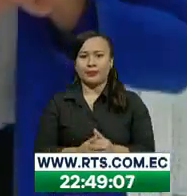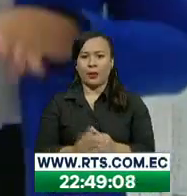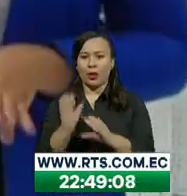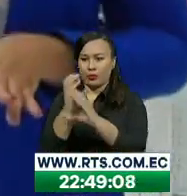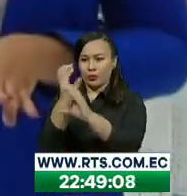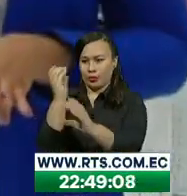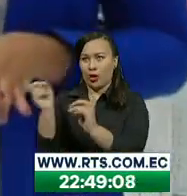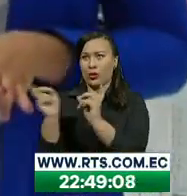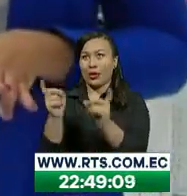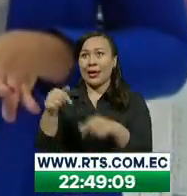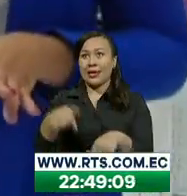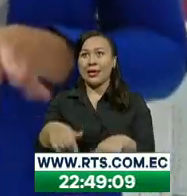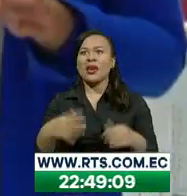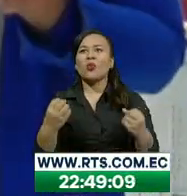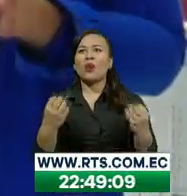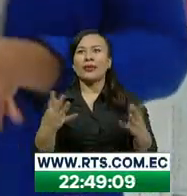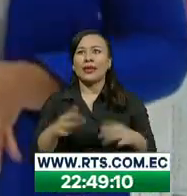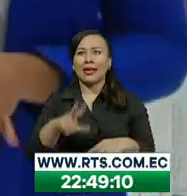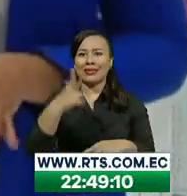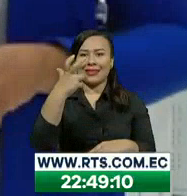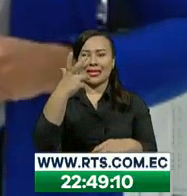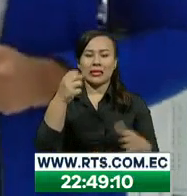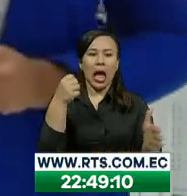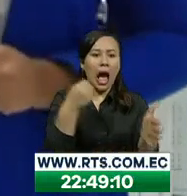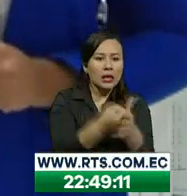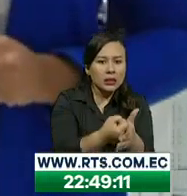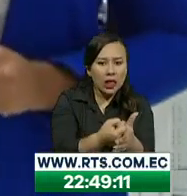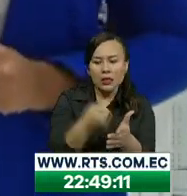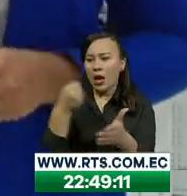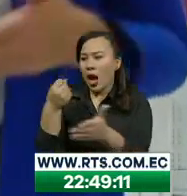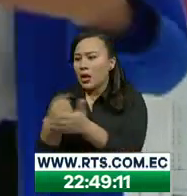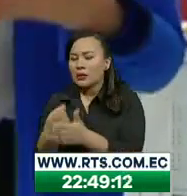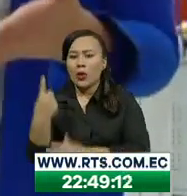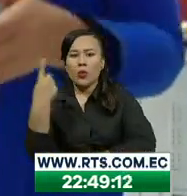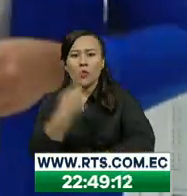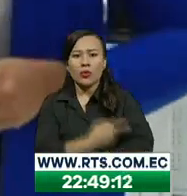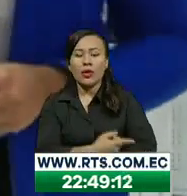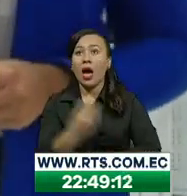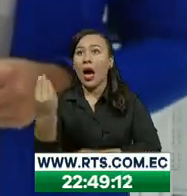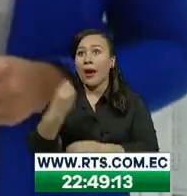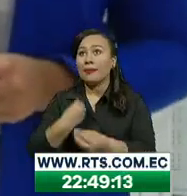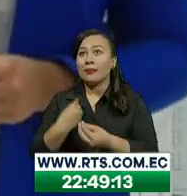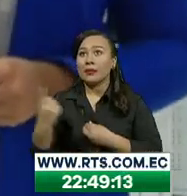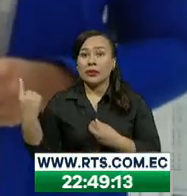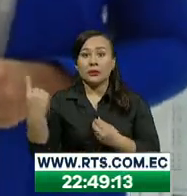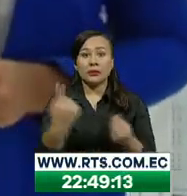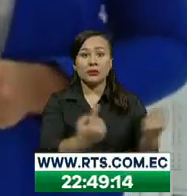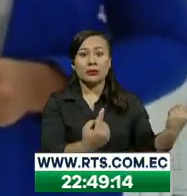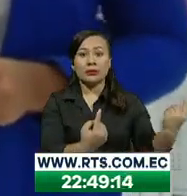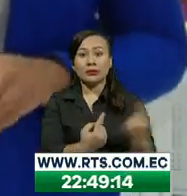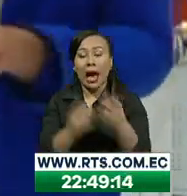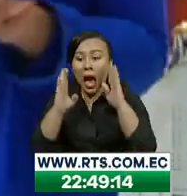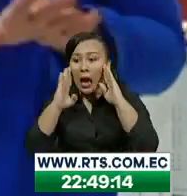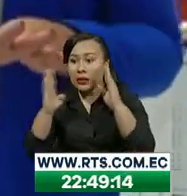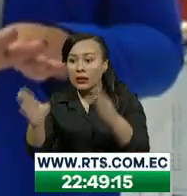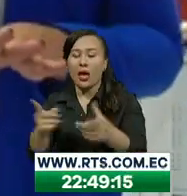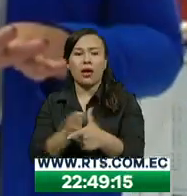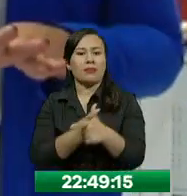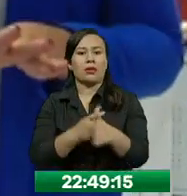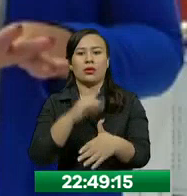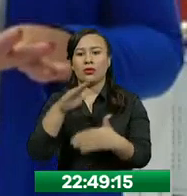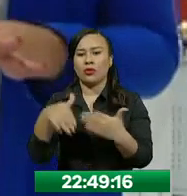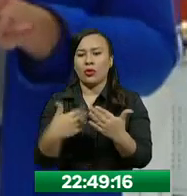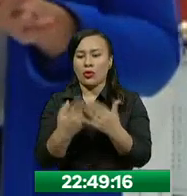¿no? Aquí registran aproximadamente 13 accidentes de tránsito a diario. Se gestiona el envío de unidades para atender la emergencia mientras todo